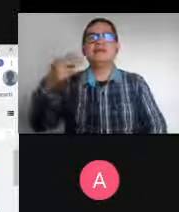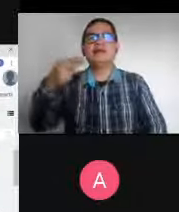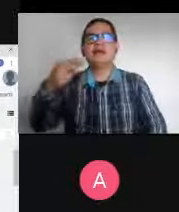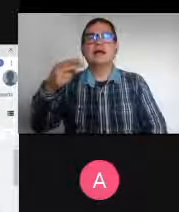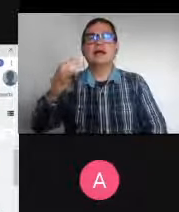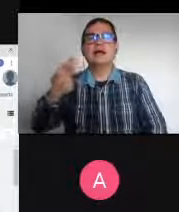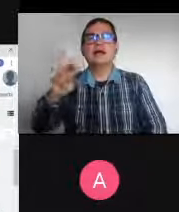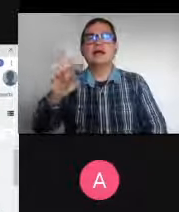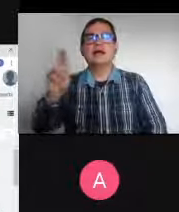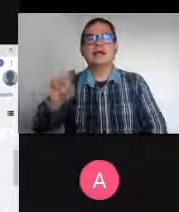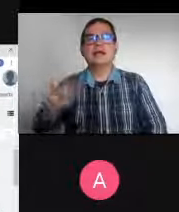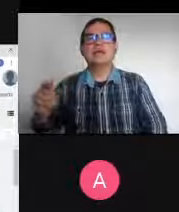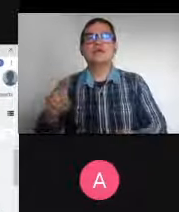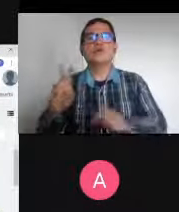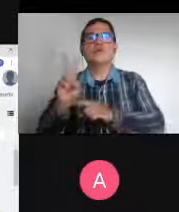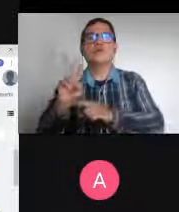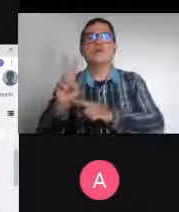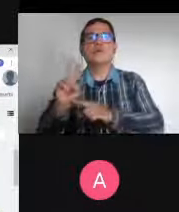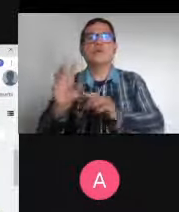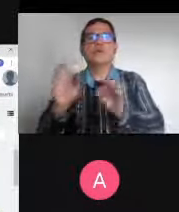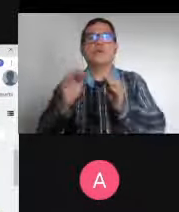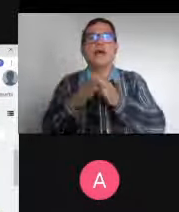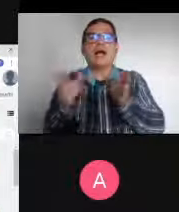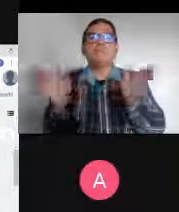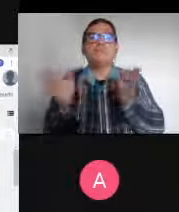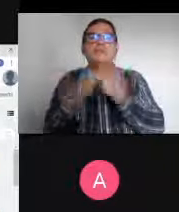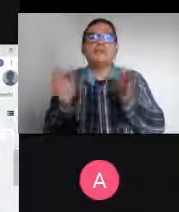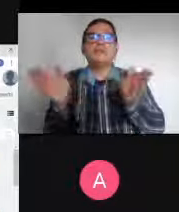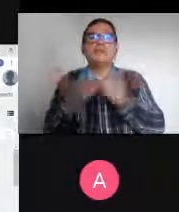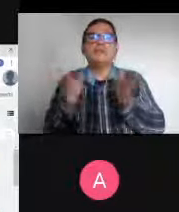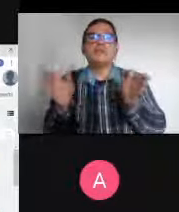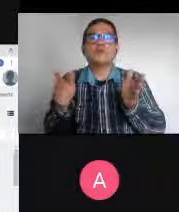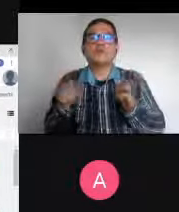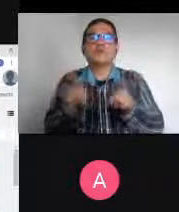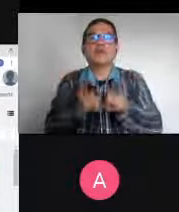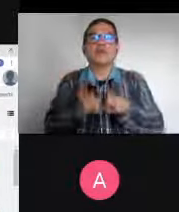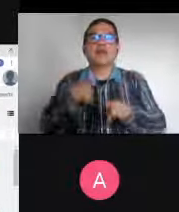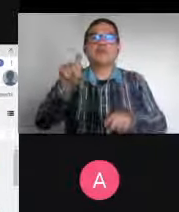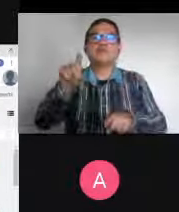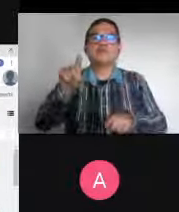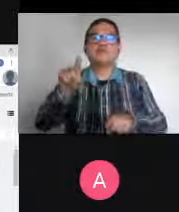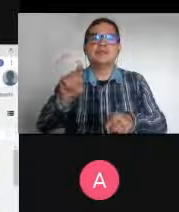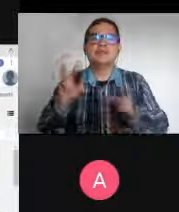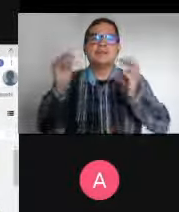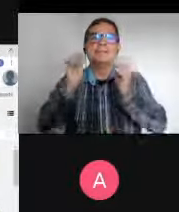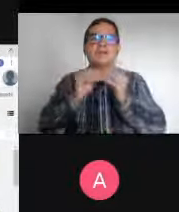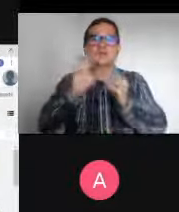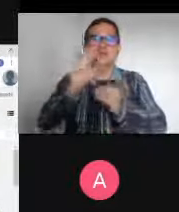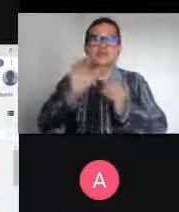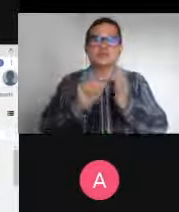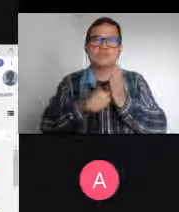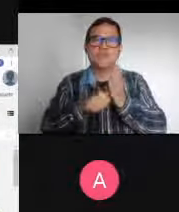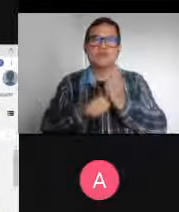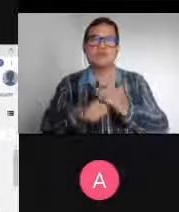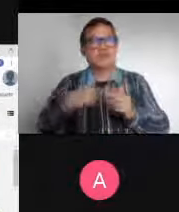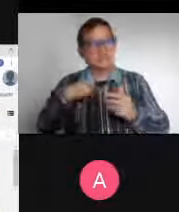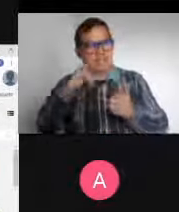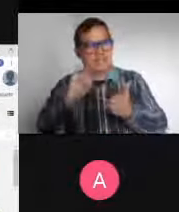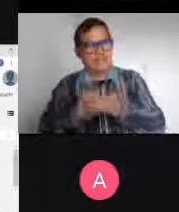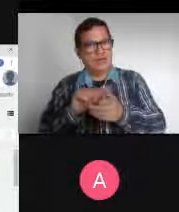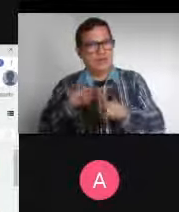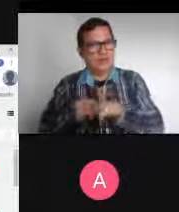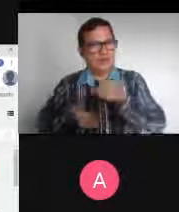o la amplitud que vamos a trabajar. Recuerden que en este caso es 6 más el dígito de su cédula. Creo que él tiene la